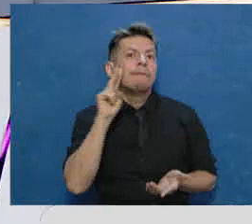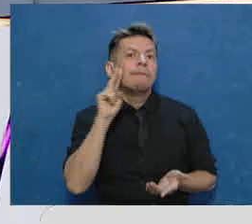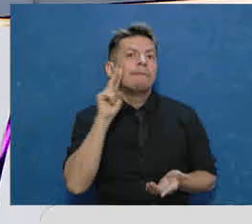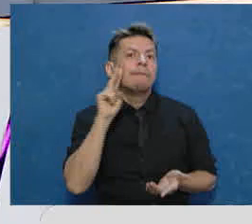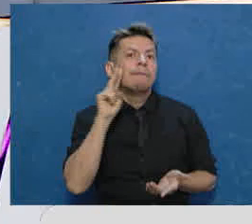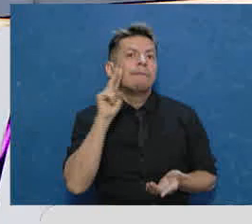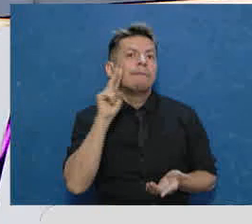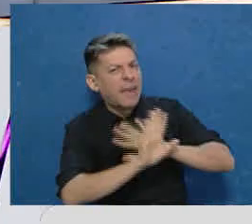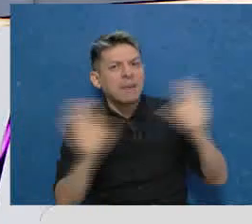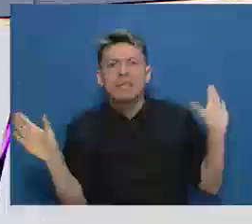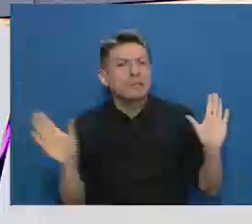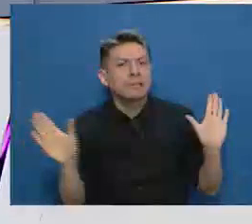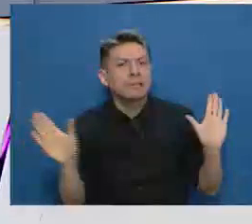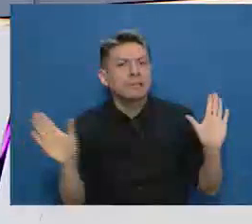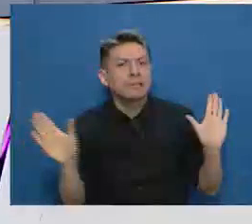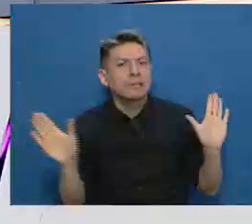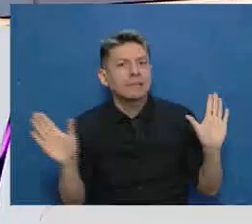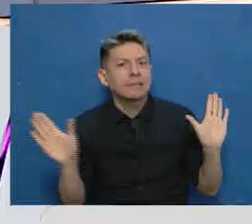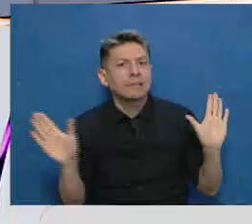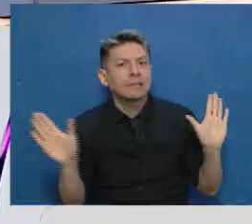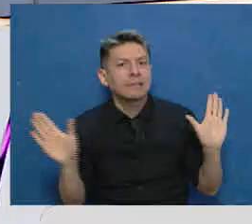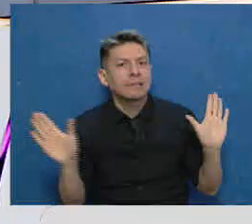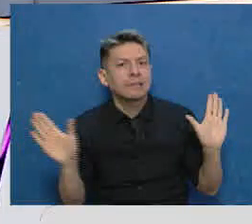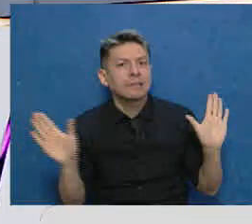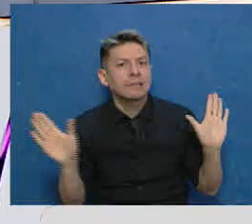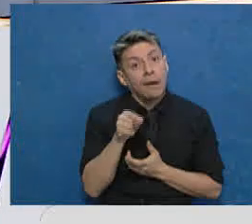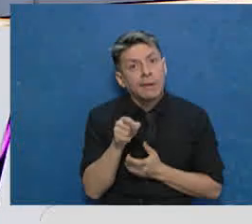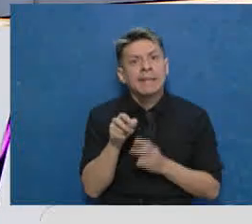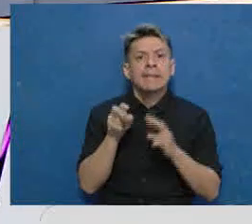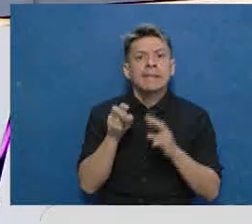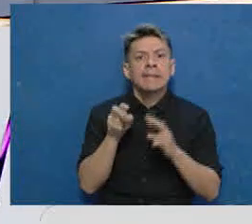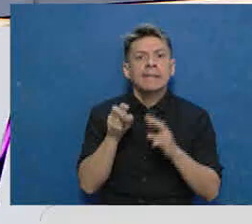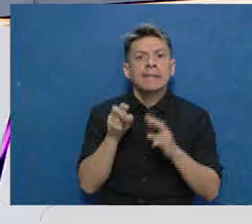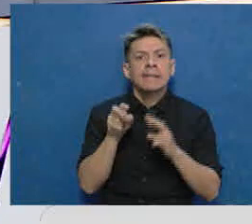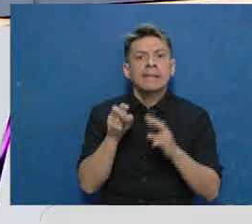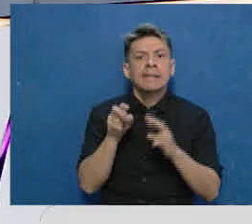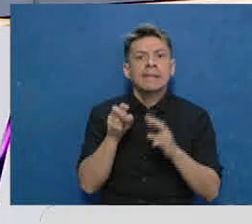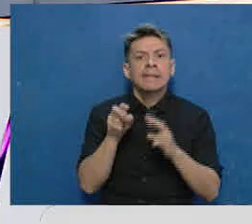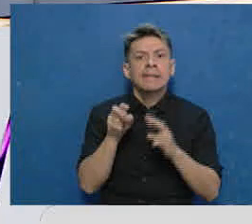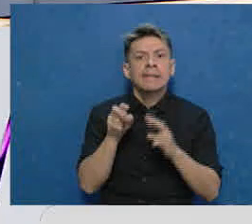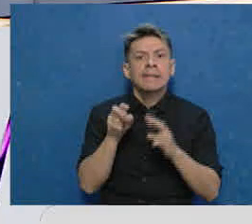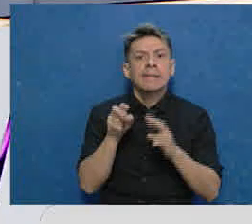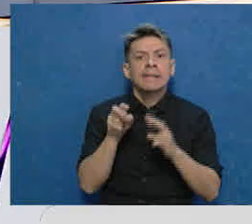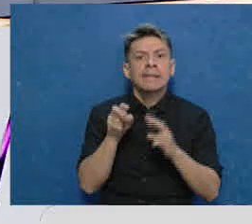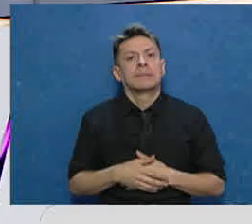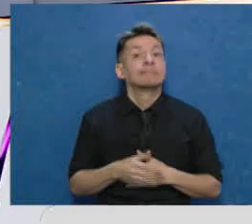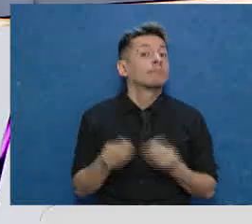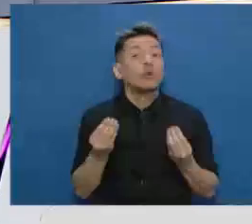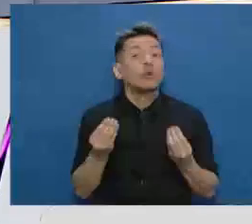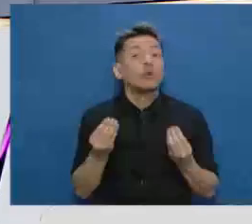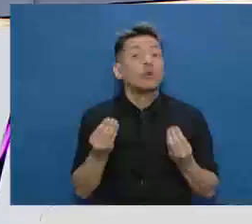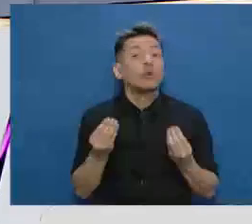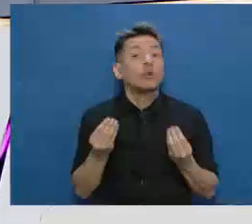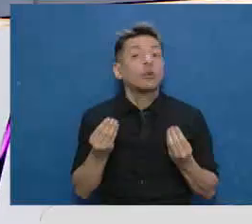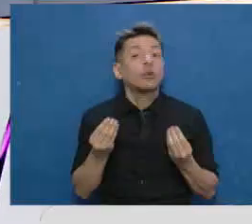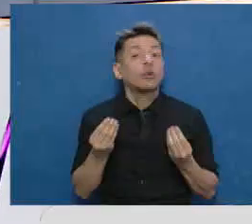iba, sin mayores detalles. Así que ahora se está tratando de buscar algún tipo de respuesta, por lo menos en las cámaras de seguridad. Sí, va a apelar